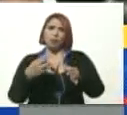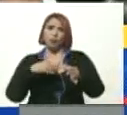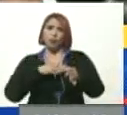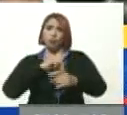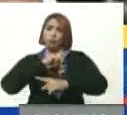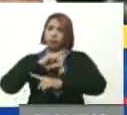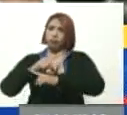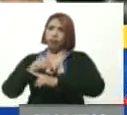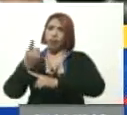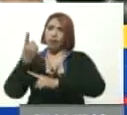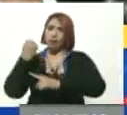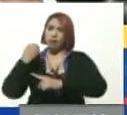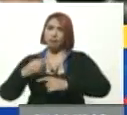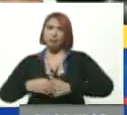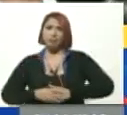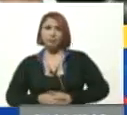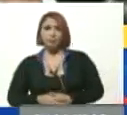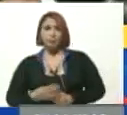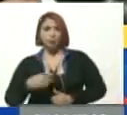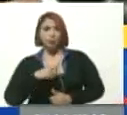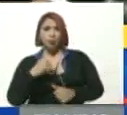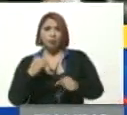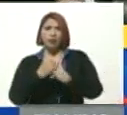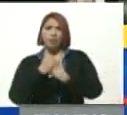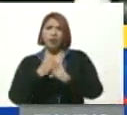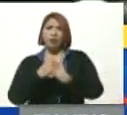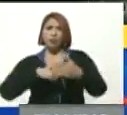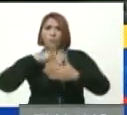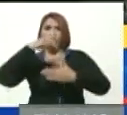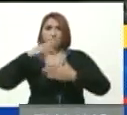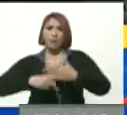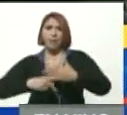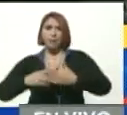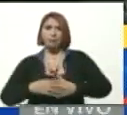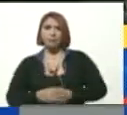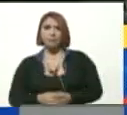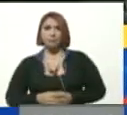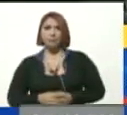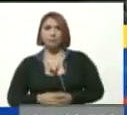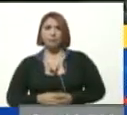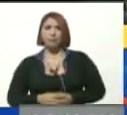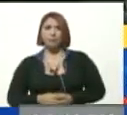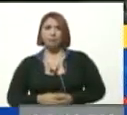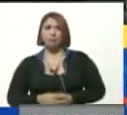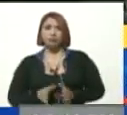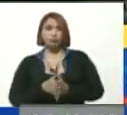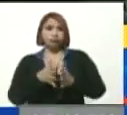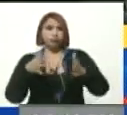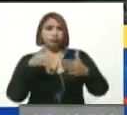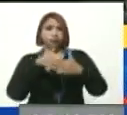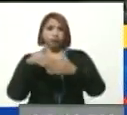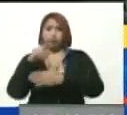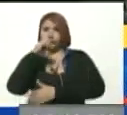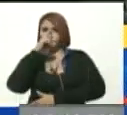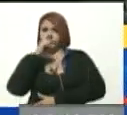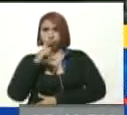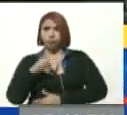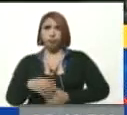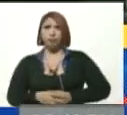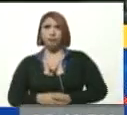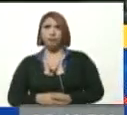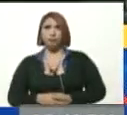ayer. Estamos trabajando en el plan para el remate del año. El remate del